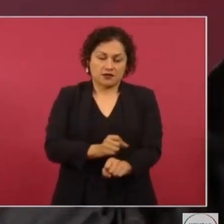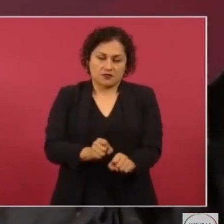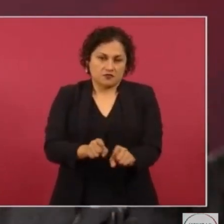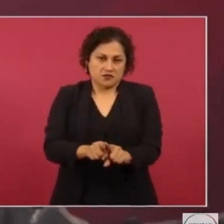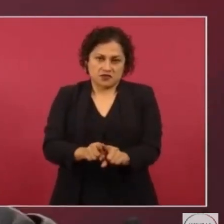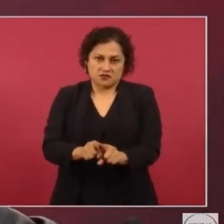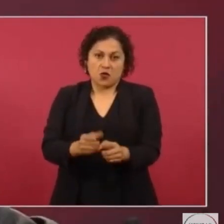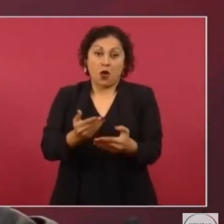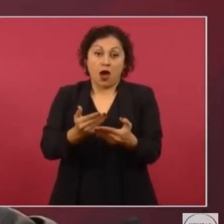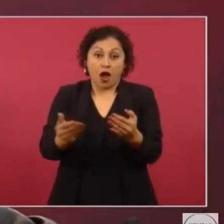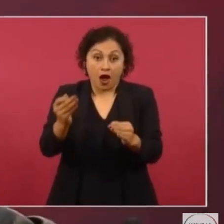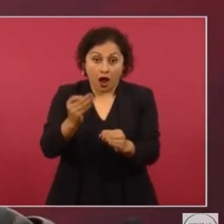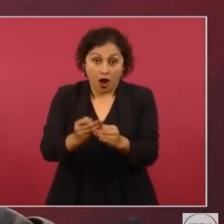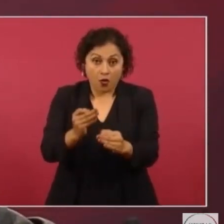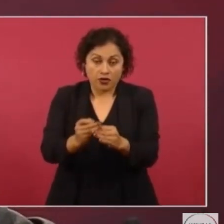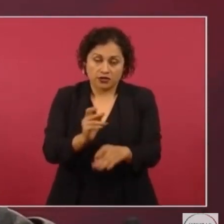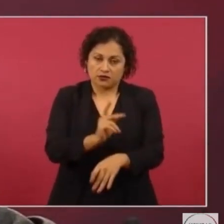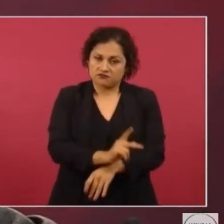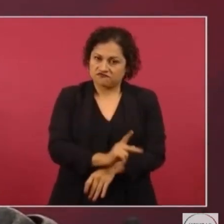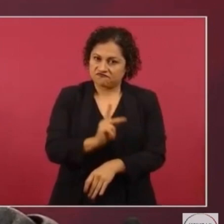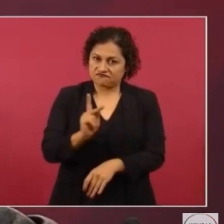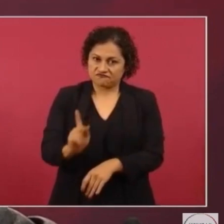los medios de información,